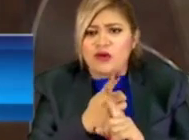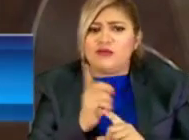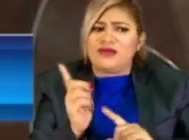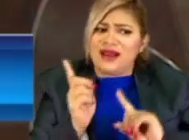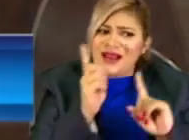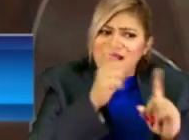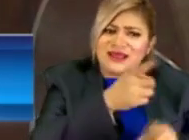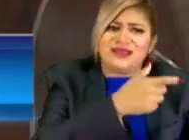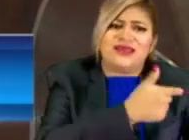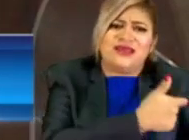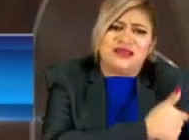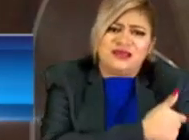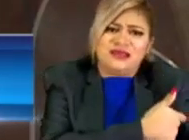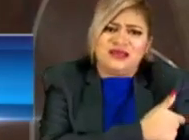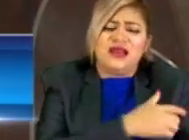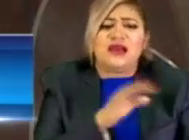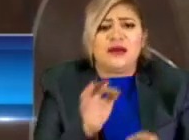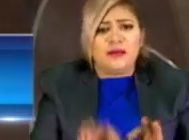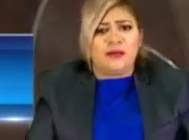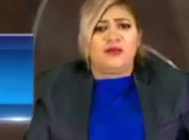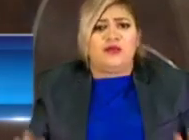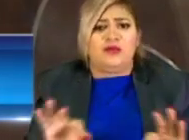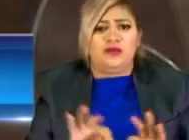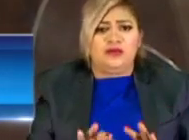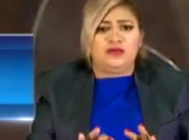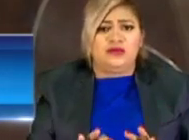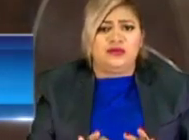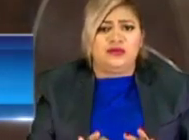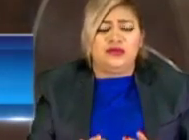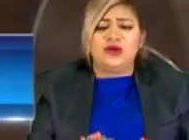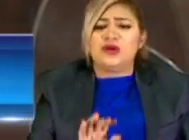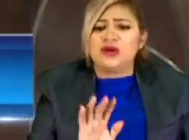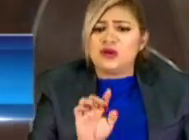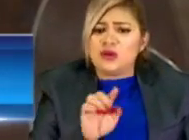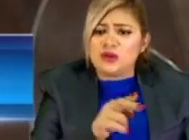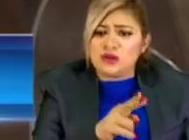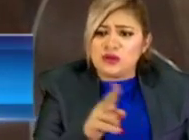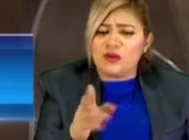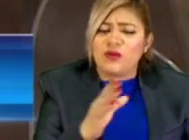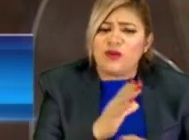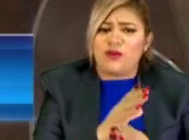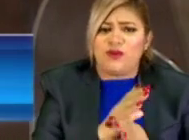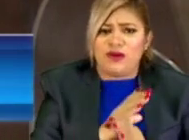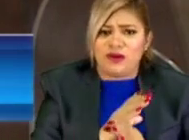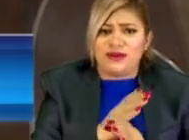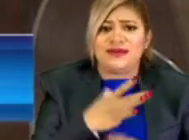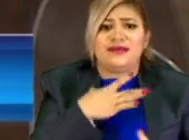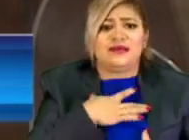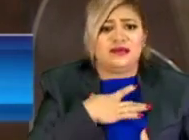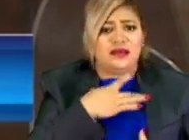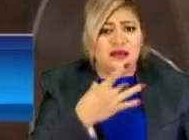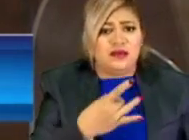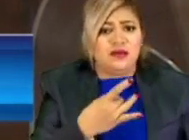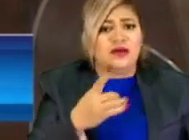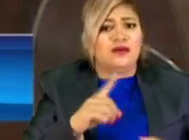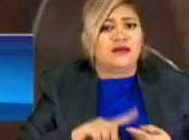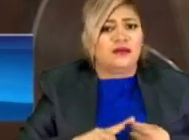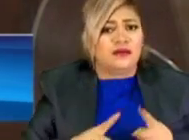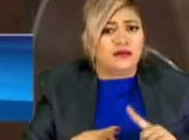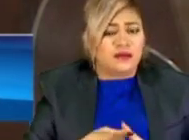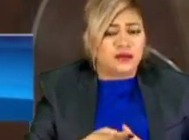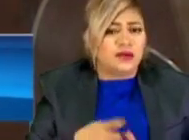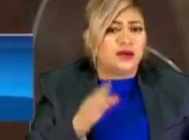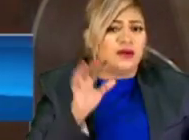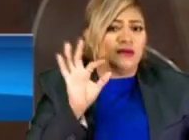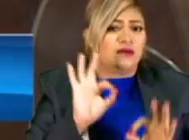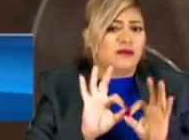Háganlo por ustedes mismos, por su familia, por sus amigos, por el